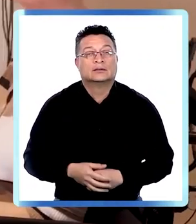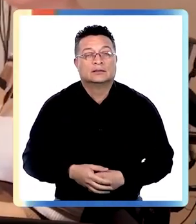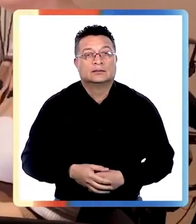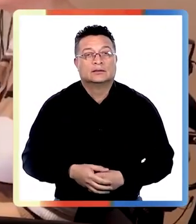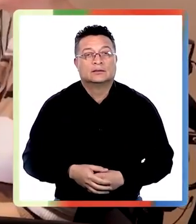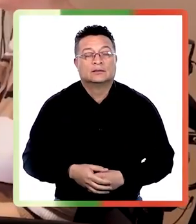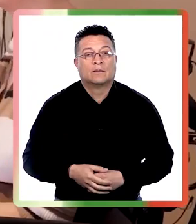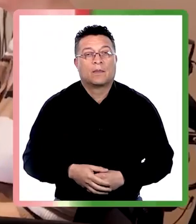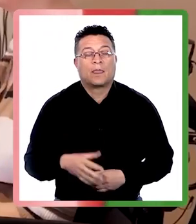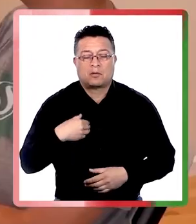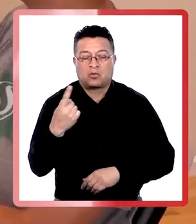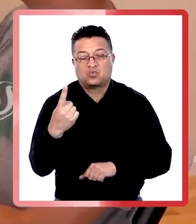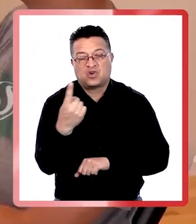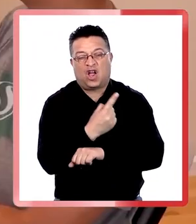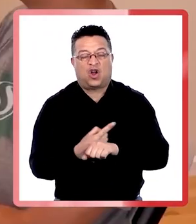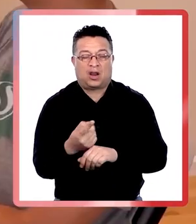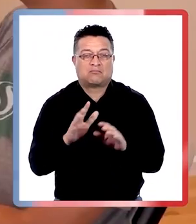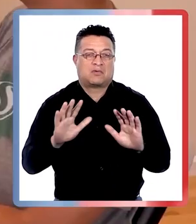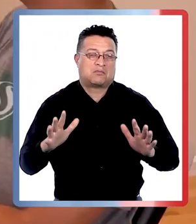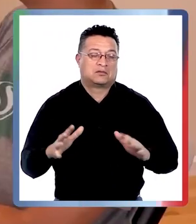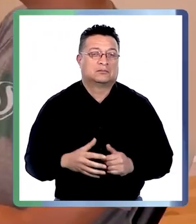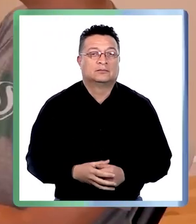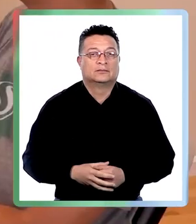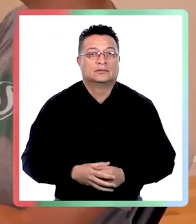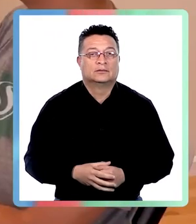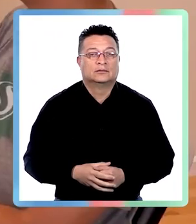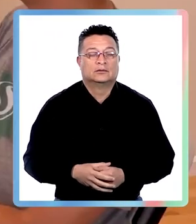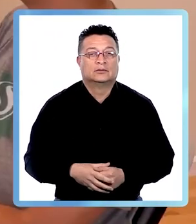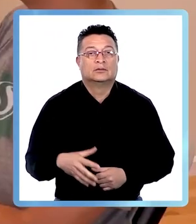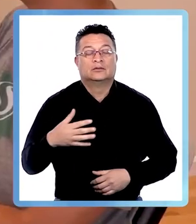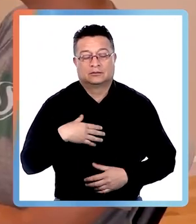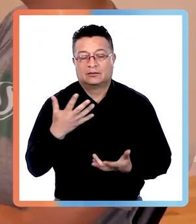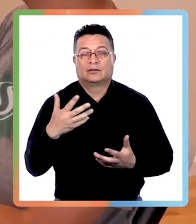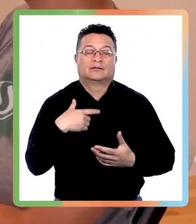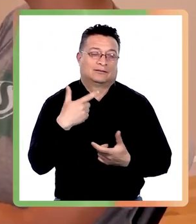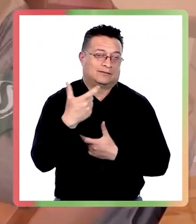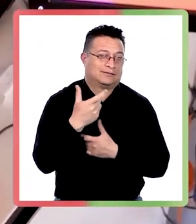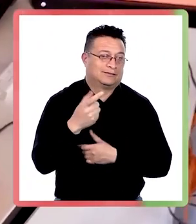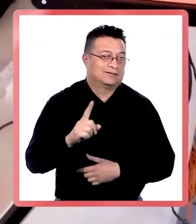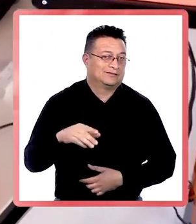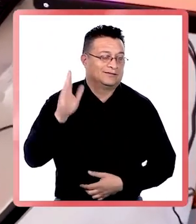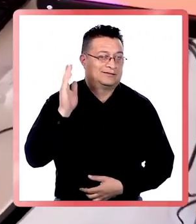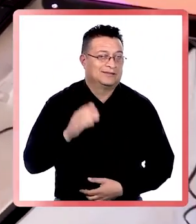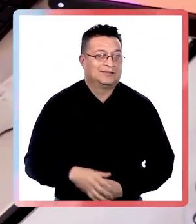Como en una hora. No me hagas reír.